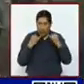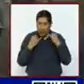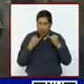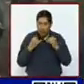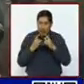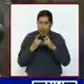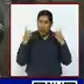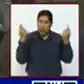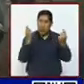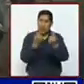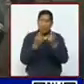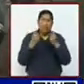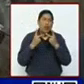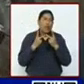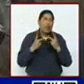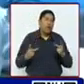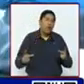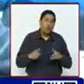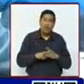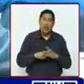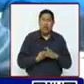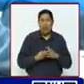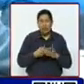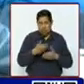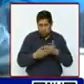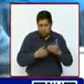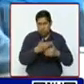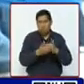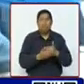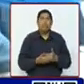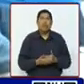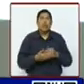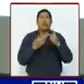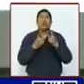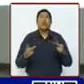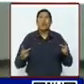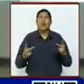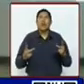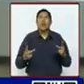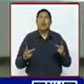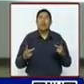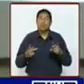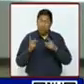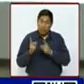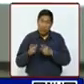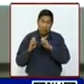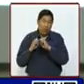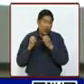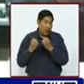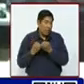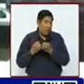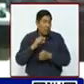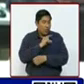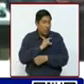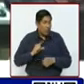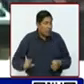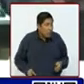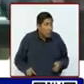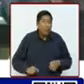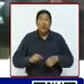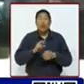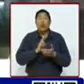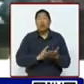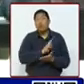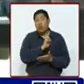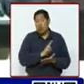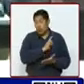ya el departamento de Potosí ha iniciado este proceso. En Potosí se ha constituido el mismo equipo, la gobernación, la universidad,